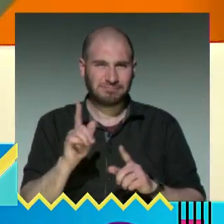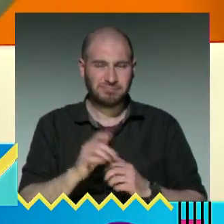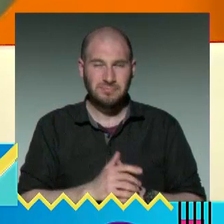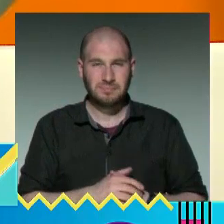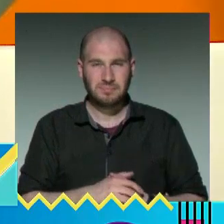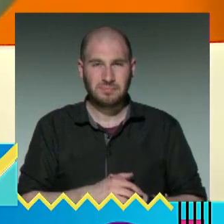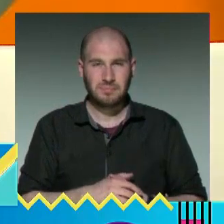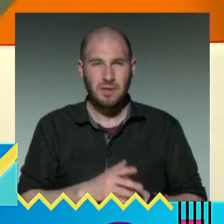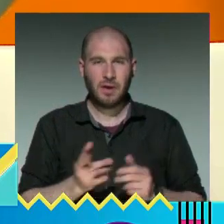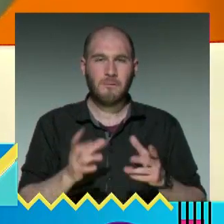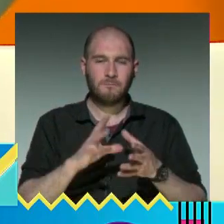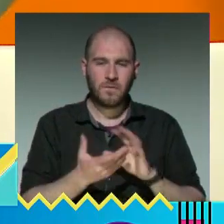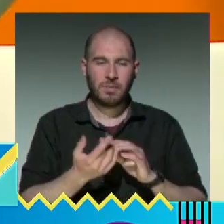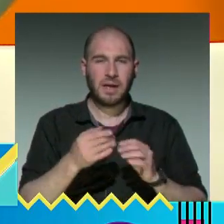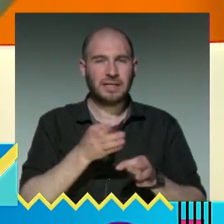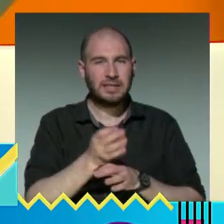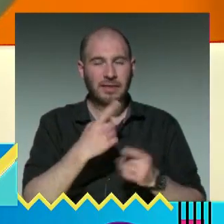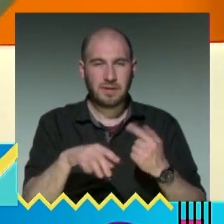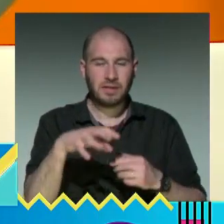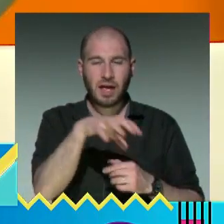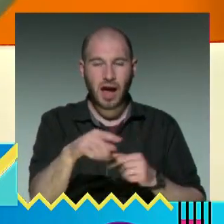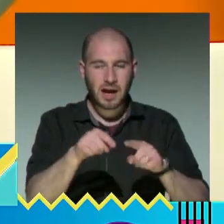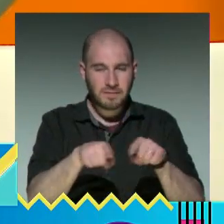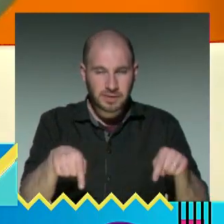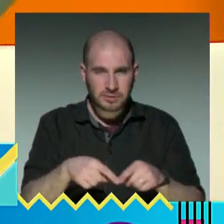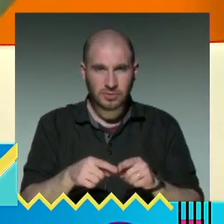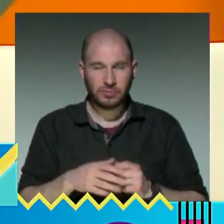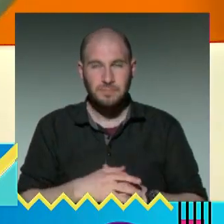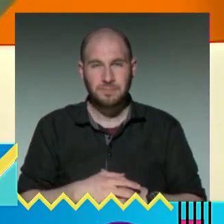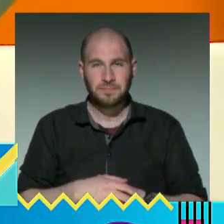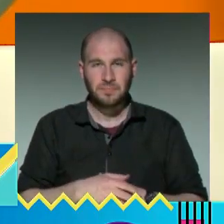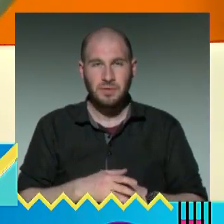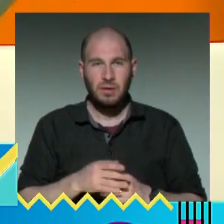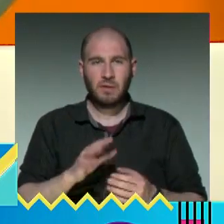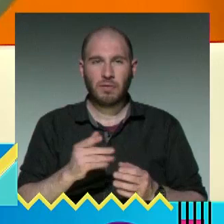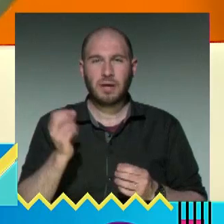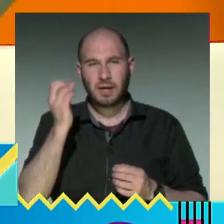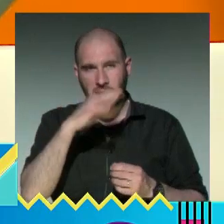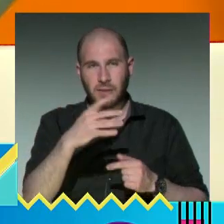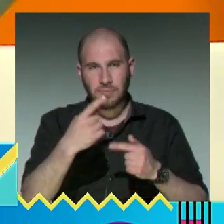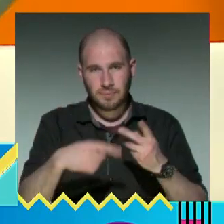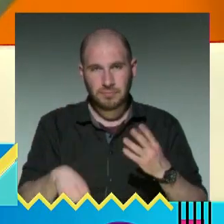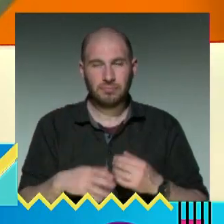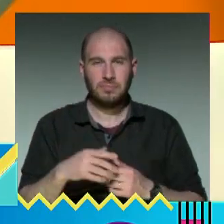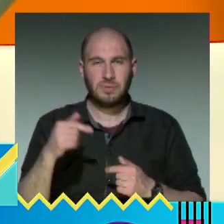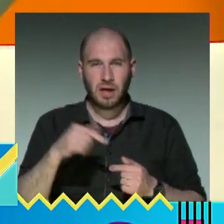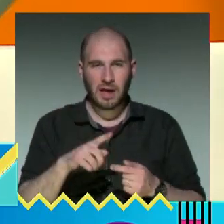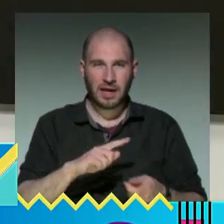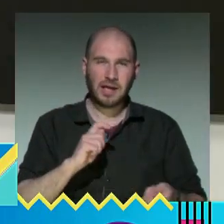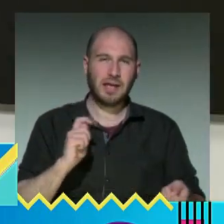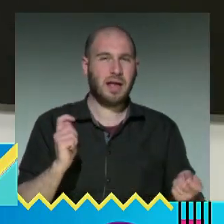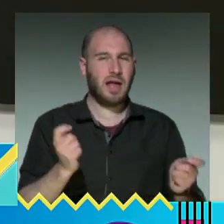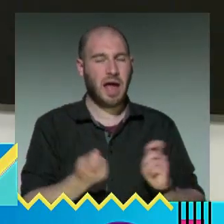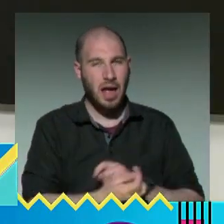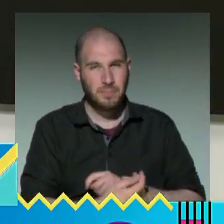sino es otro tipo de distribución por área, fracción, explotación agropecuaria. Entonces hay que hacer toda una